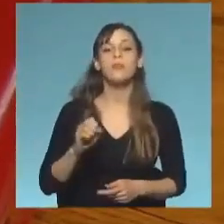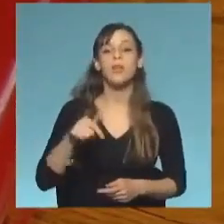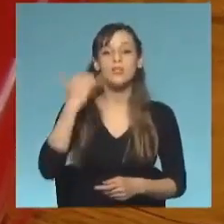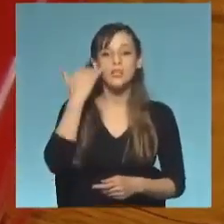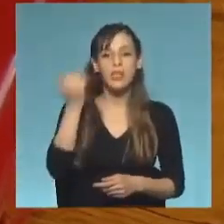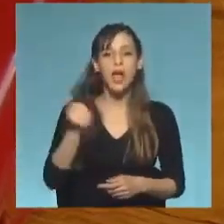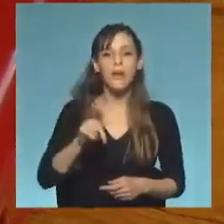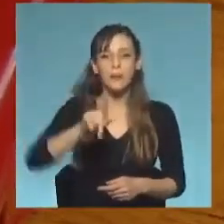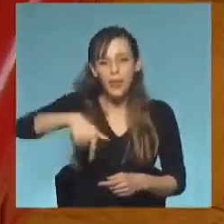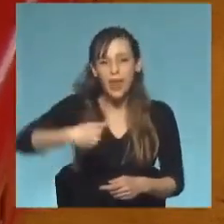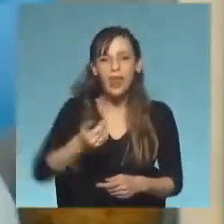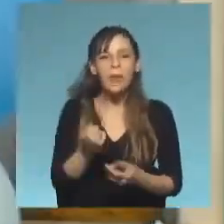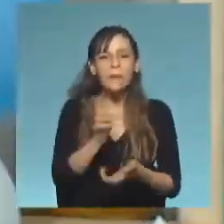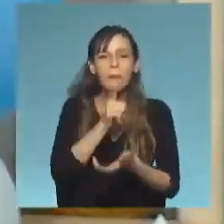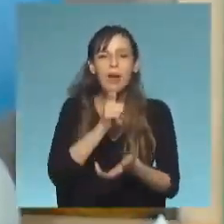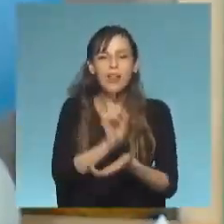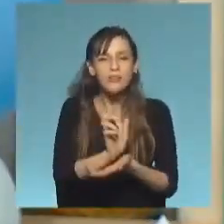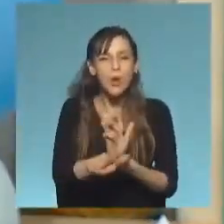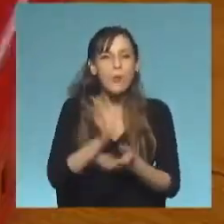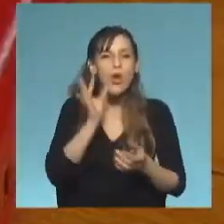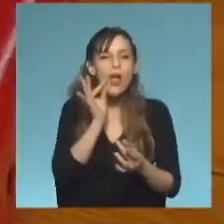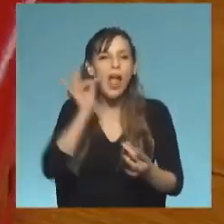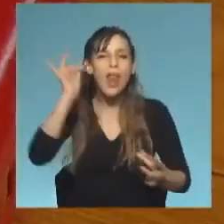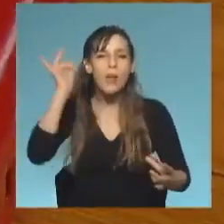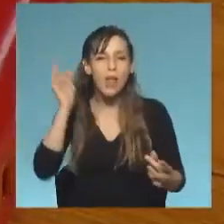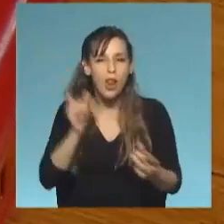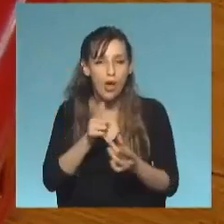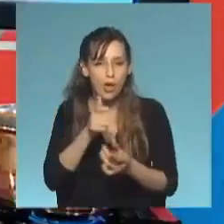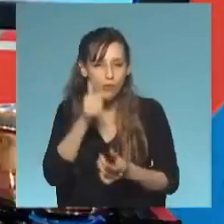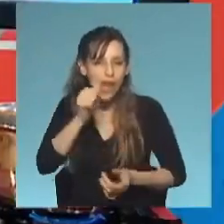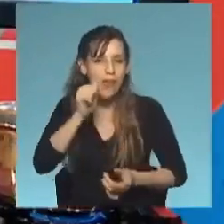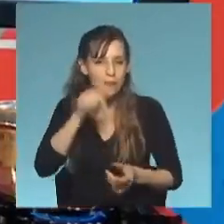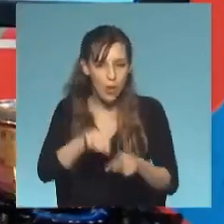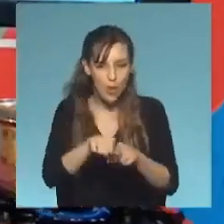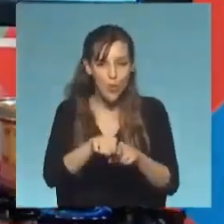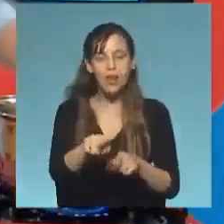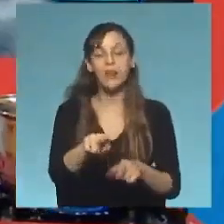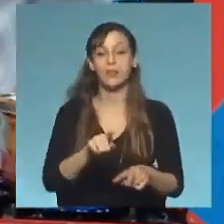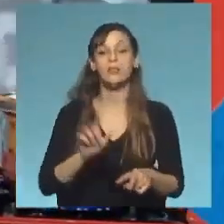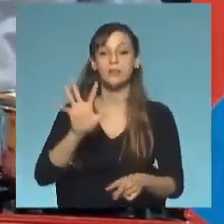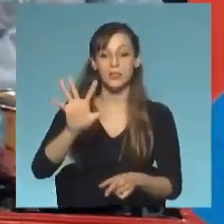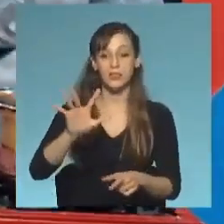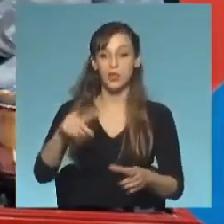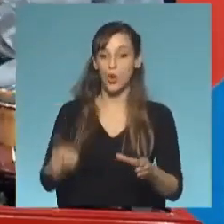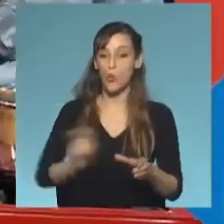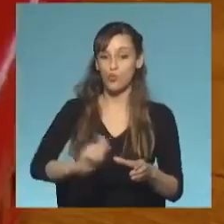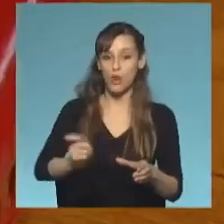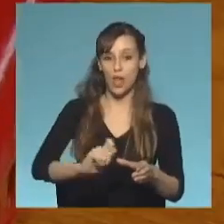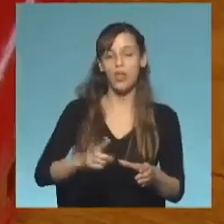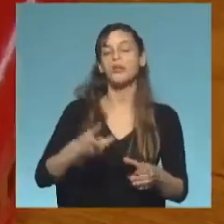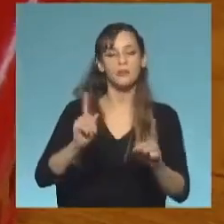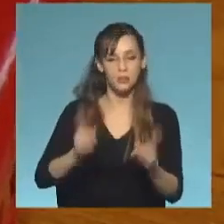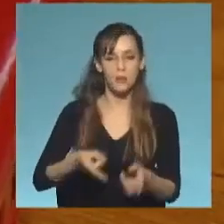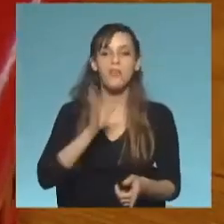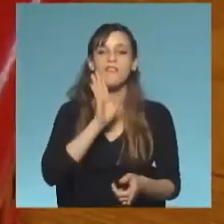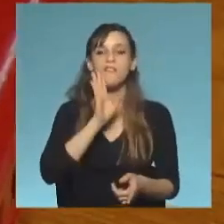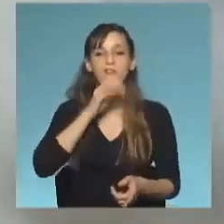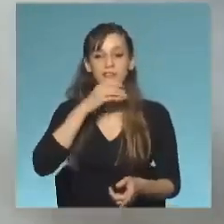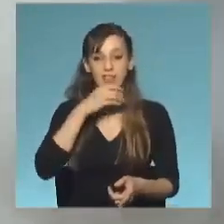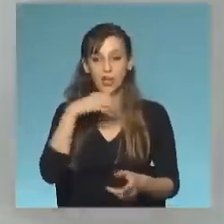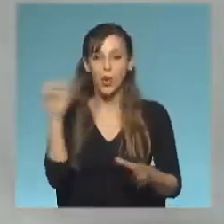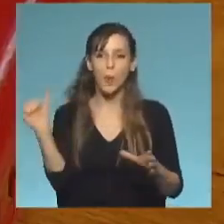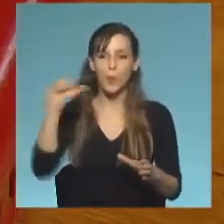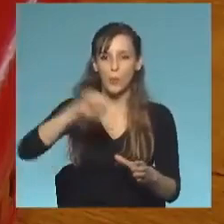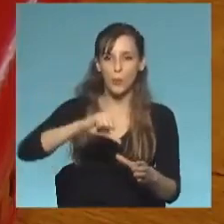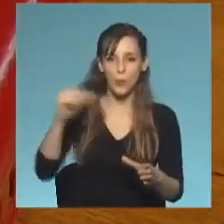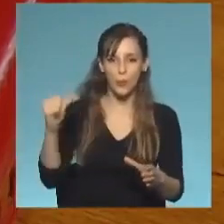haciendo ya caramelo. ¿Cuántas cucharadas? 5 cucharadas. Cinco. Y le agregamos un poquito del vino. ¡Ay,